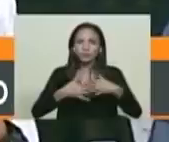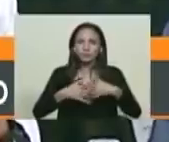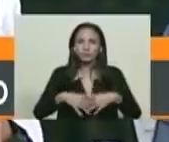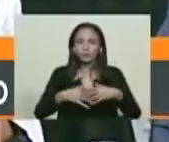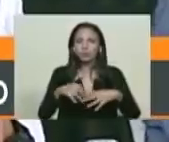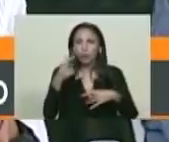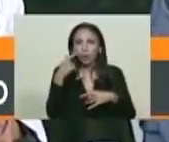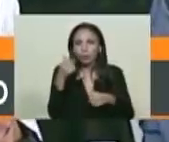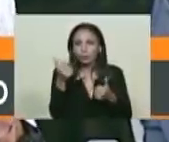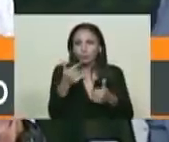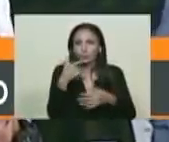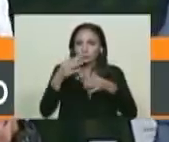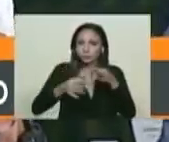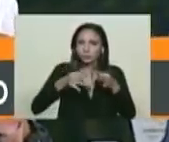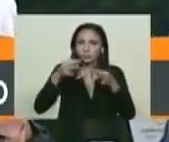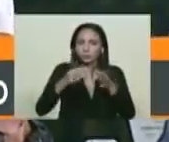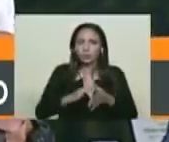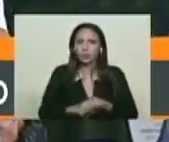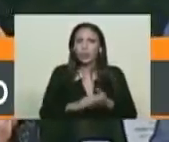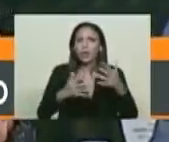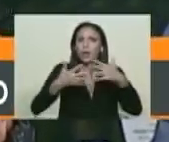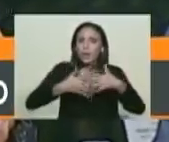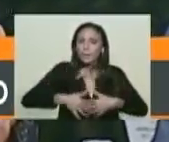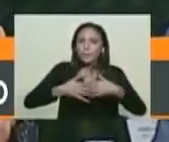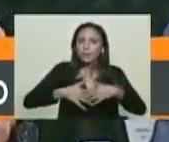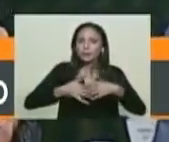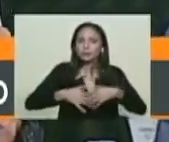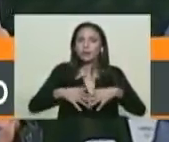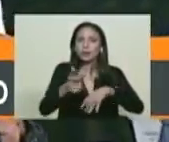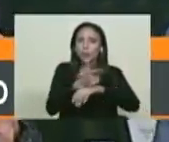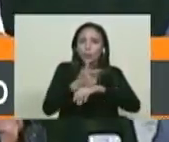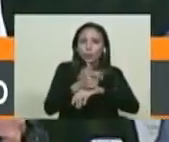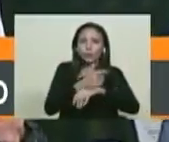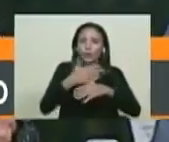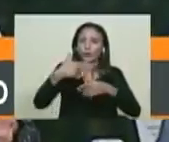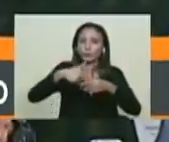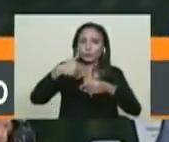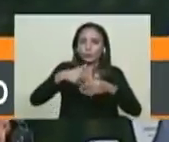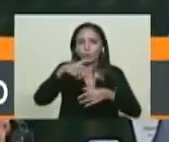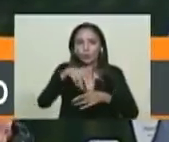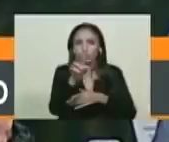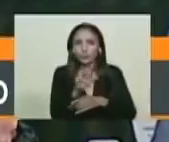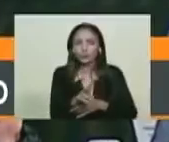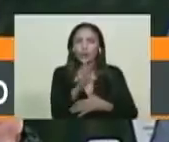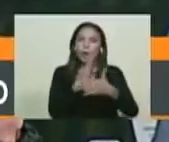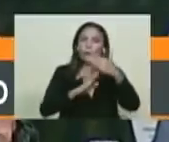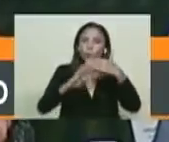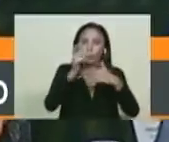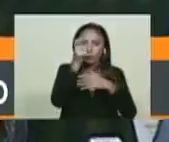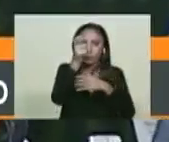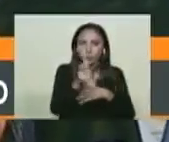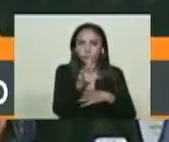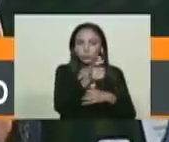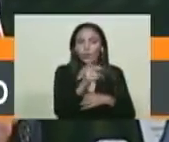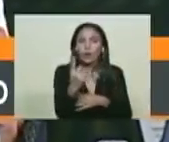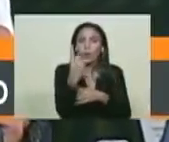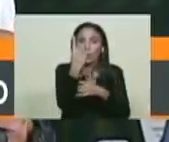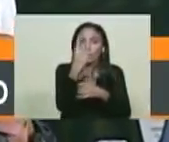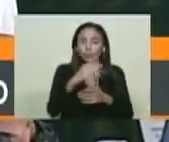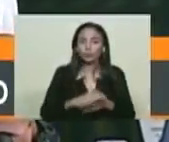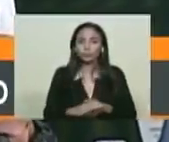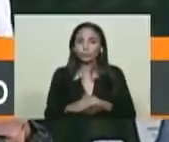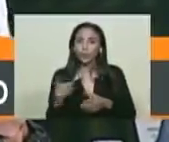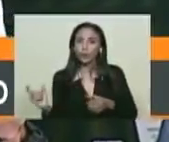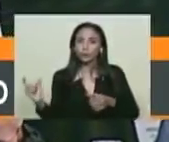bien dice, apropiándose de la empresa Citgo a través de estos cuatro señores, uno de los cuales se filtró